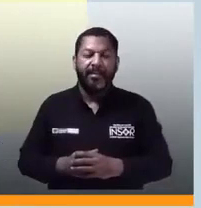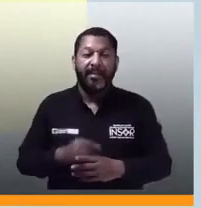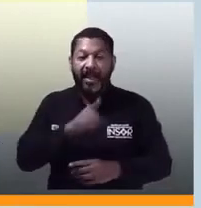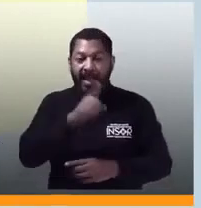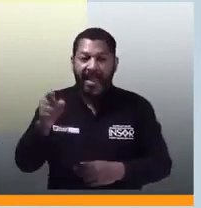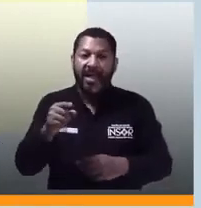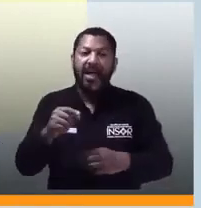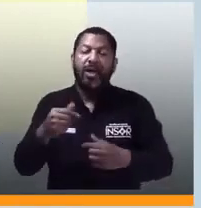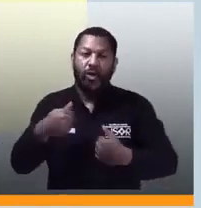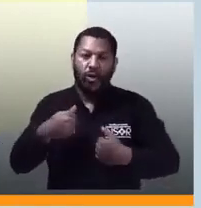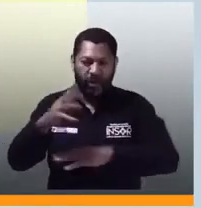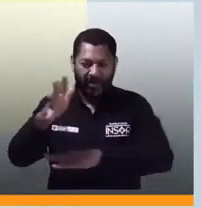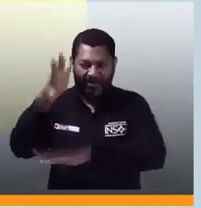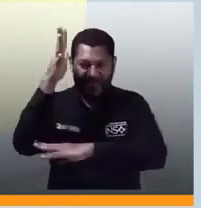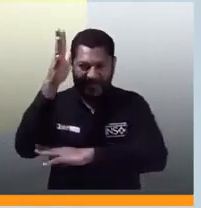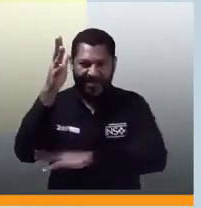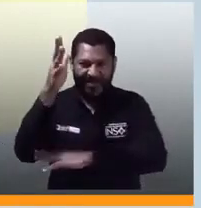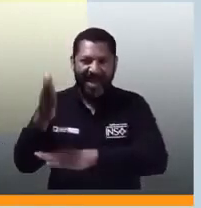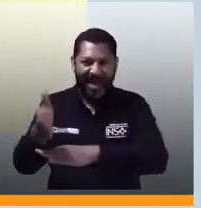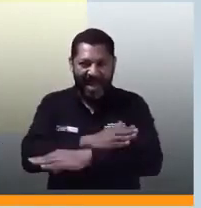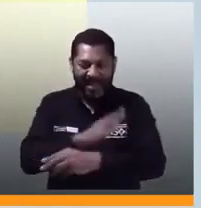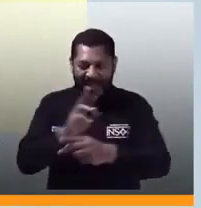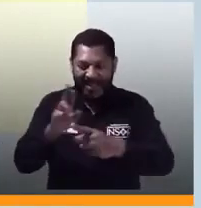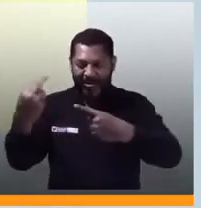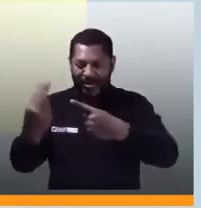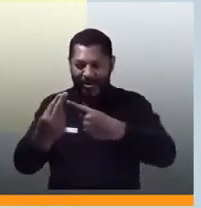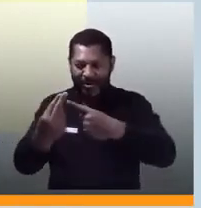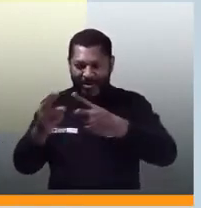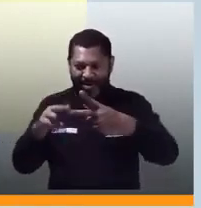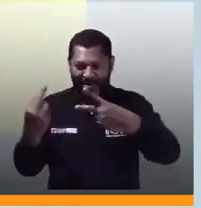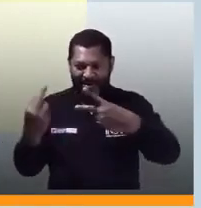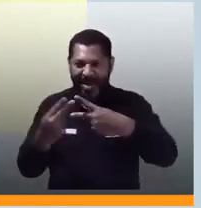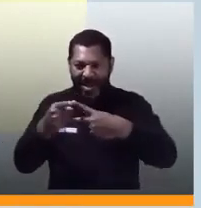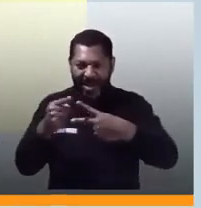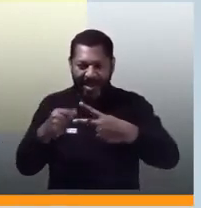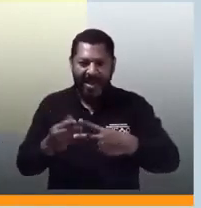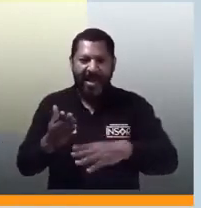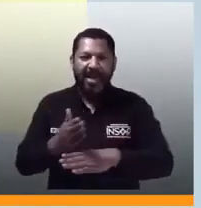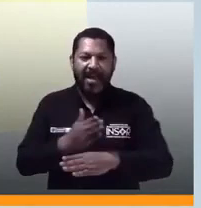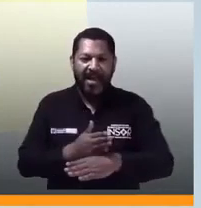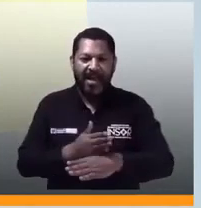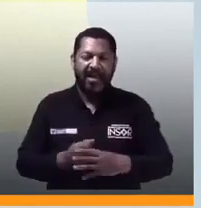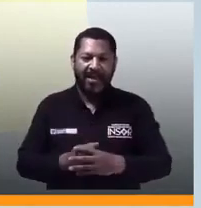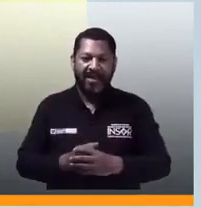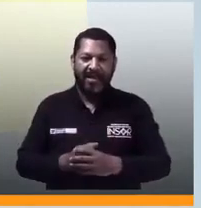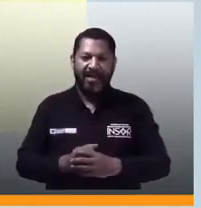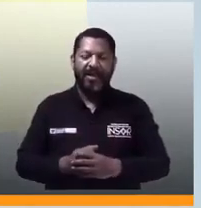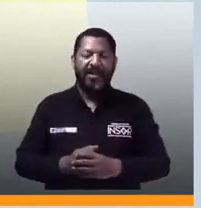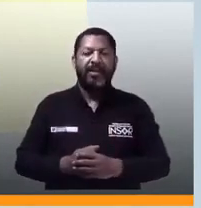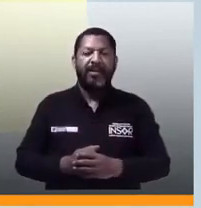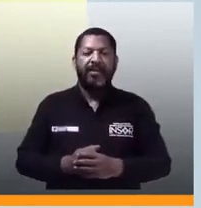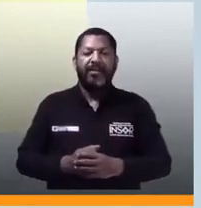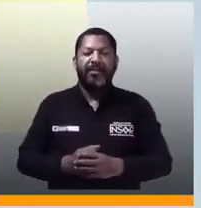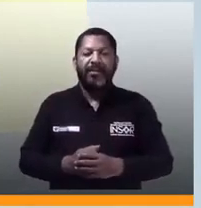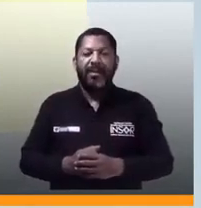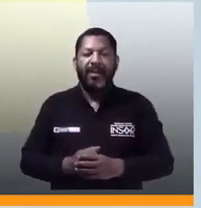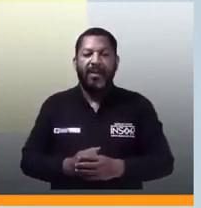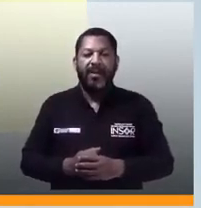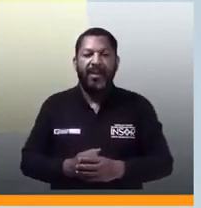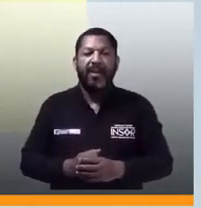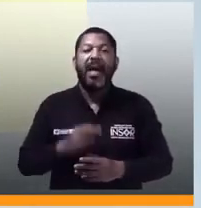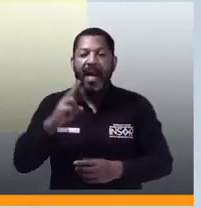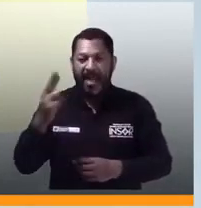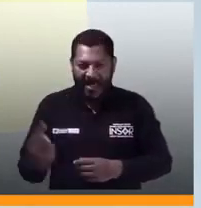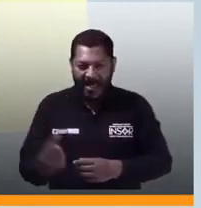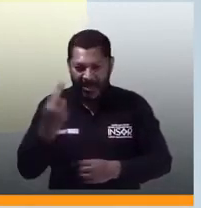dos intervenciones que yo hice en el panel de Educatec, en las conferencias de Educatec. Se repitió dos